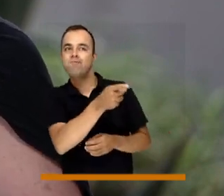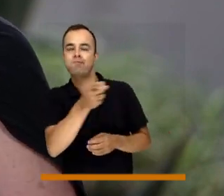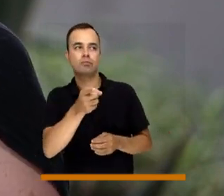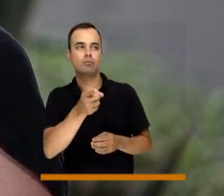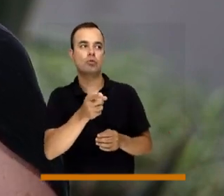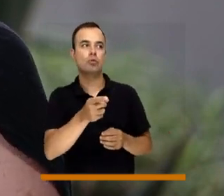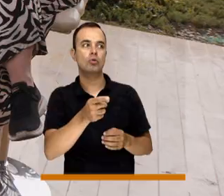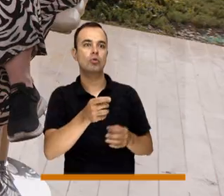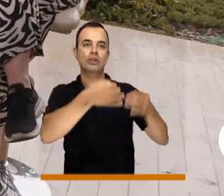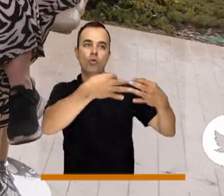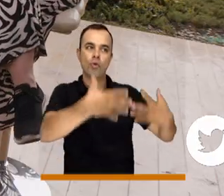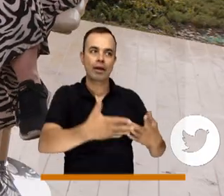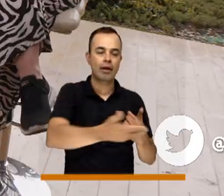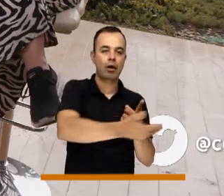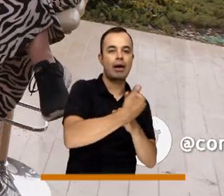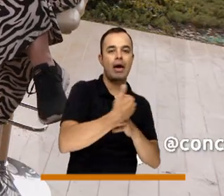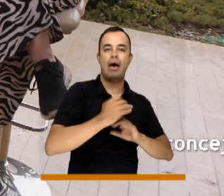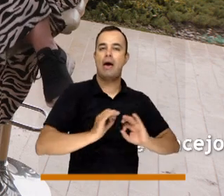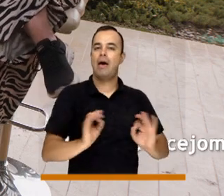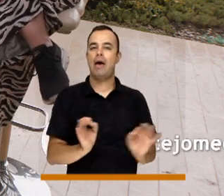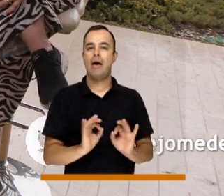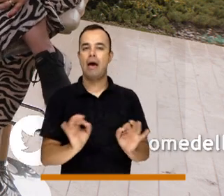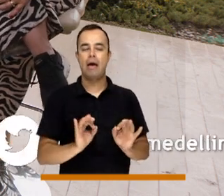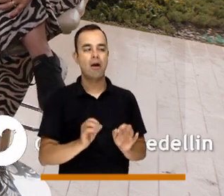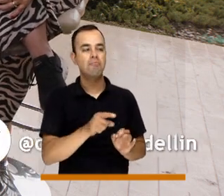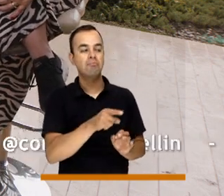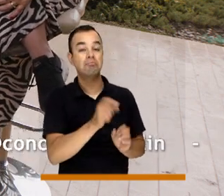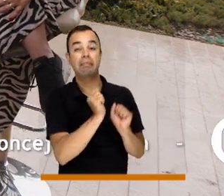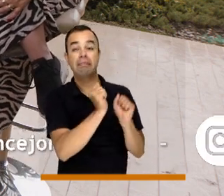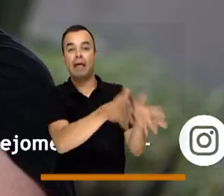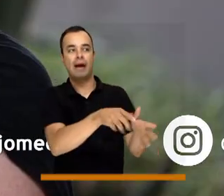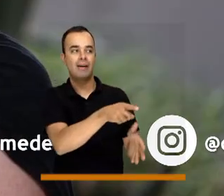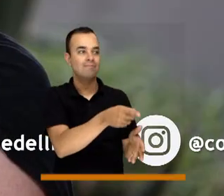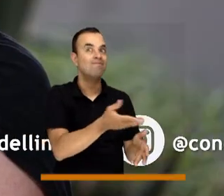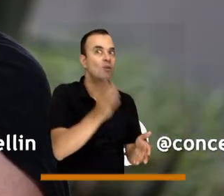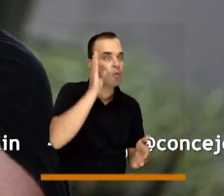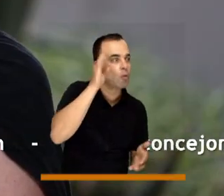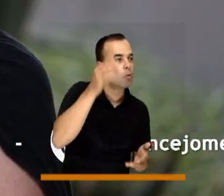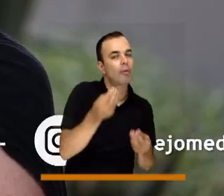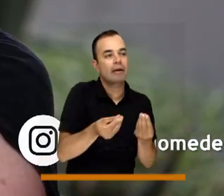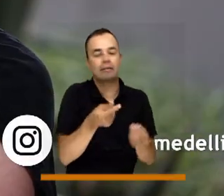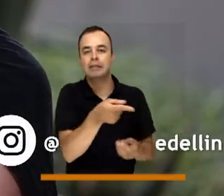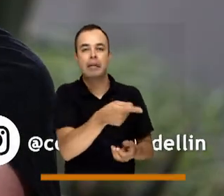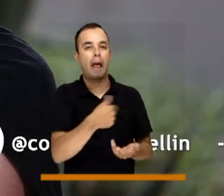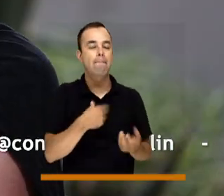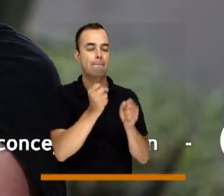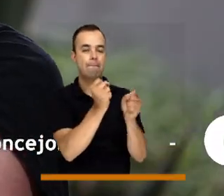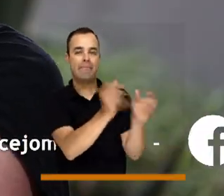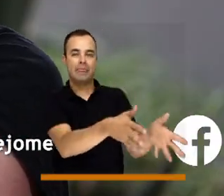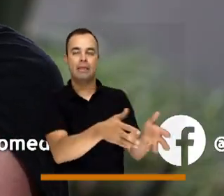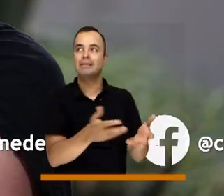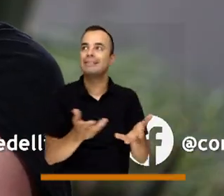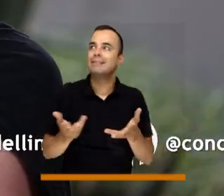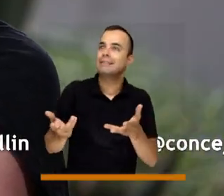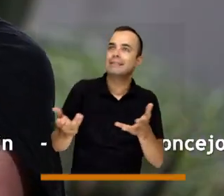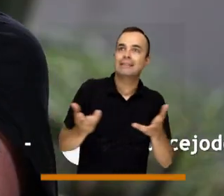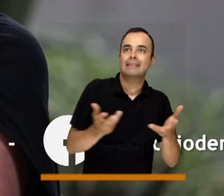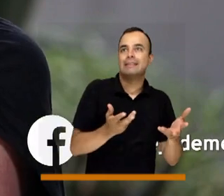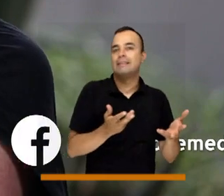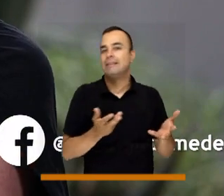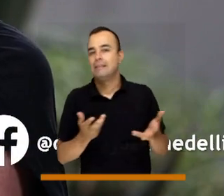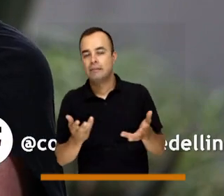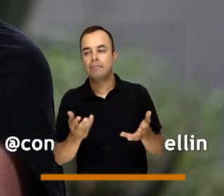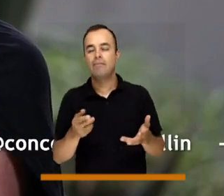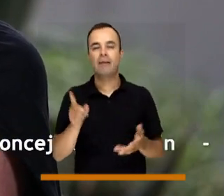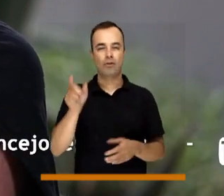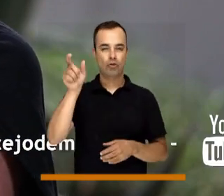no los logran ni proteger ni plantearles como ideas de que pueden ser el día de mañana. Y eso lo